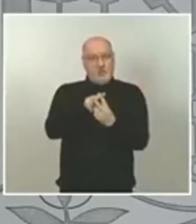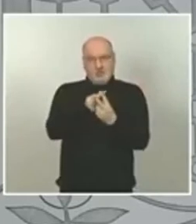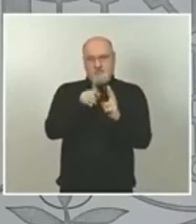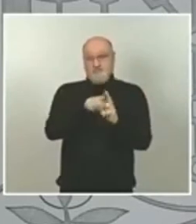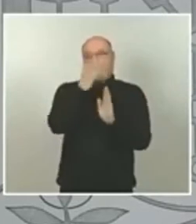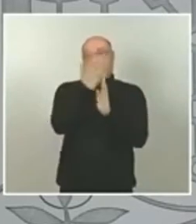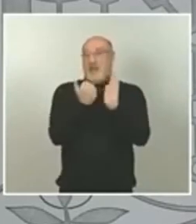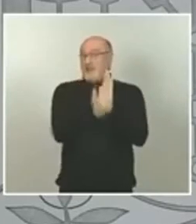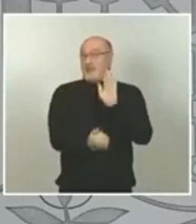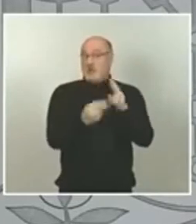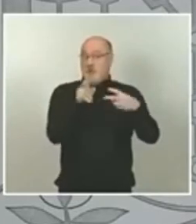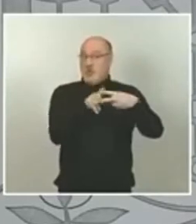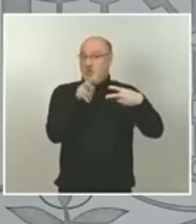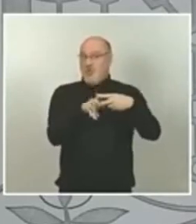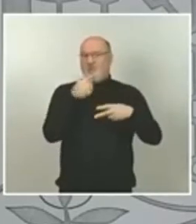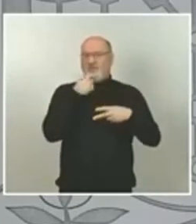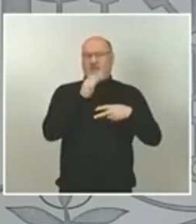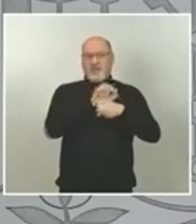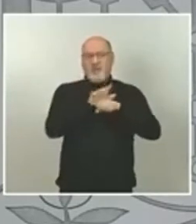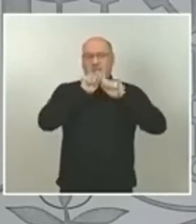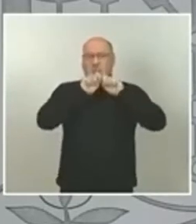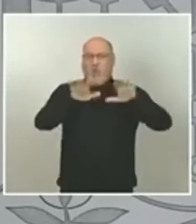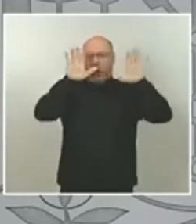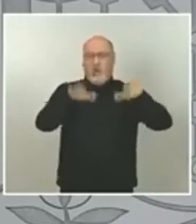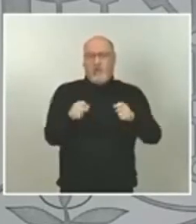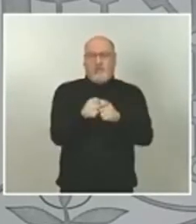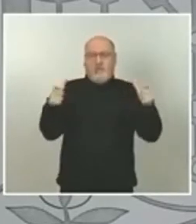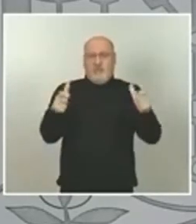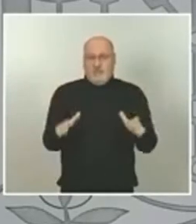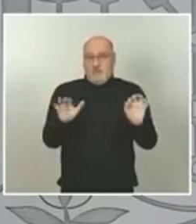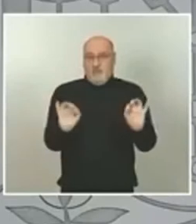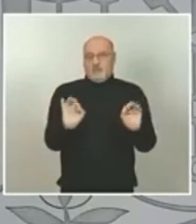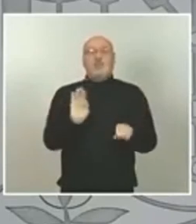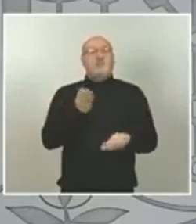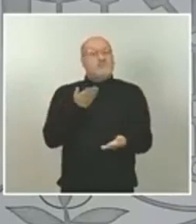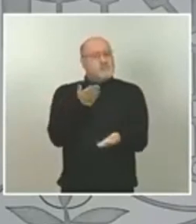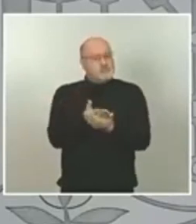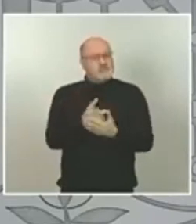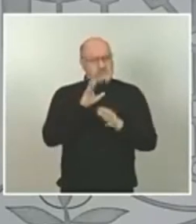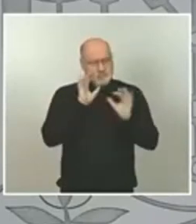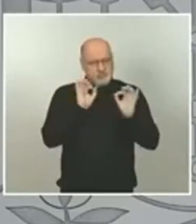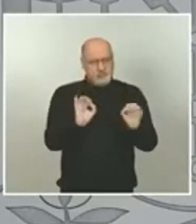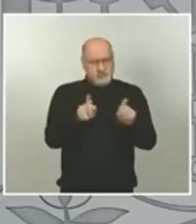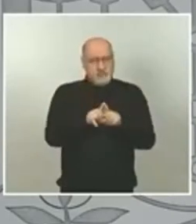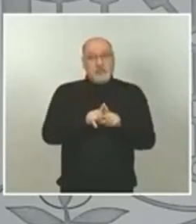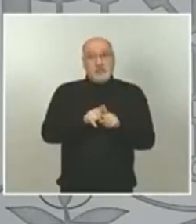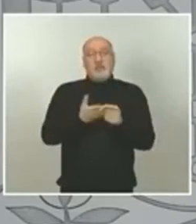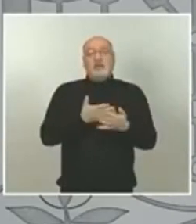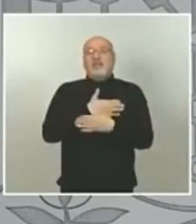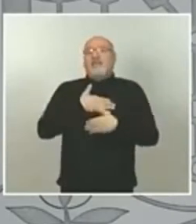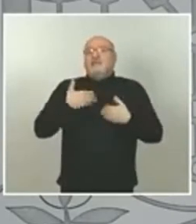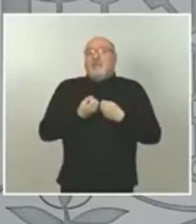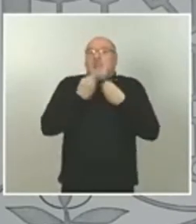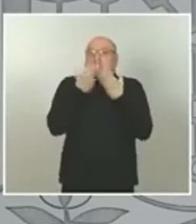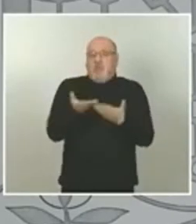o posibilitan la propagación del virus. Por tanto, de ahí esa llamada a la prudencia y del convencimiento, o al menos un deseo, que quiero expresar en